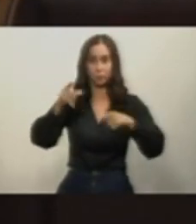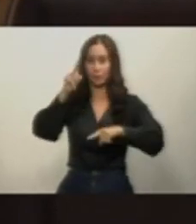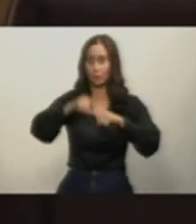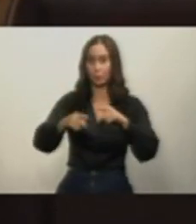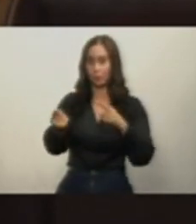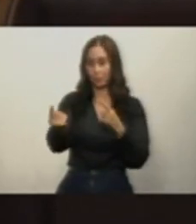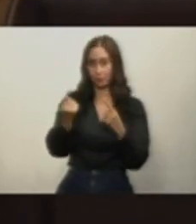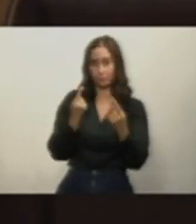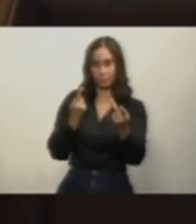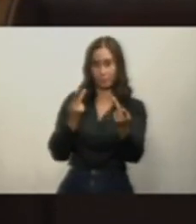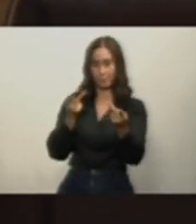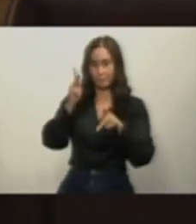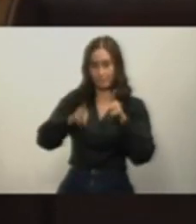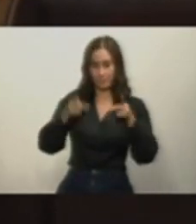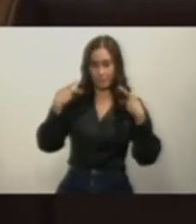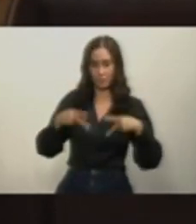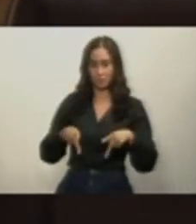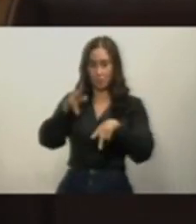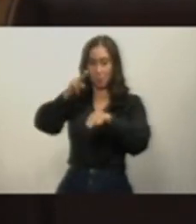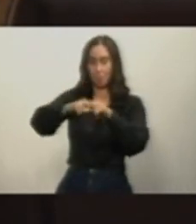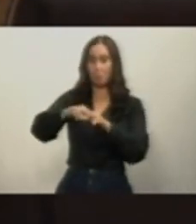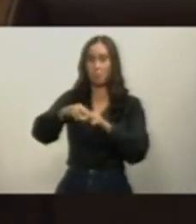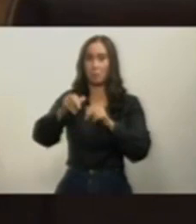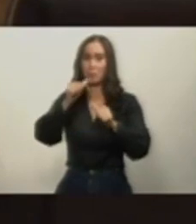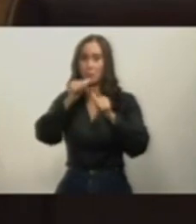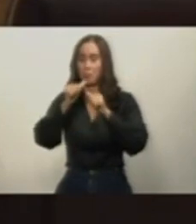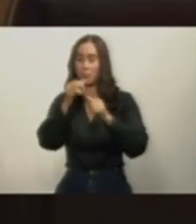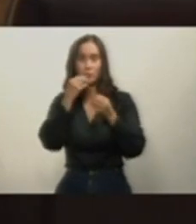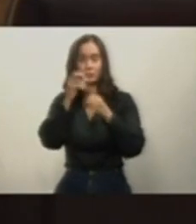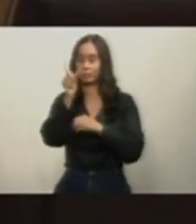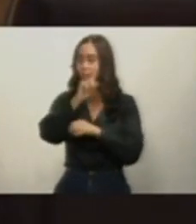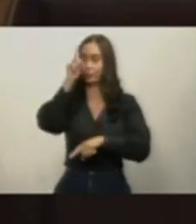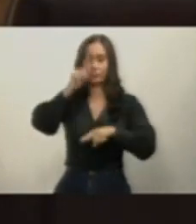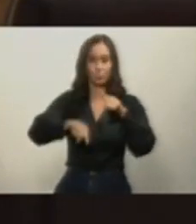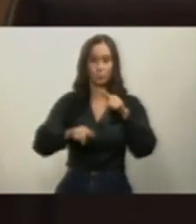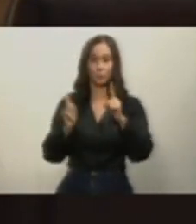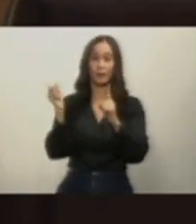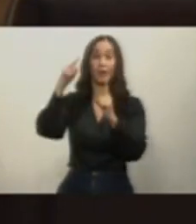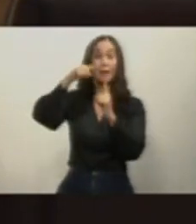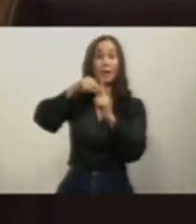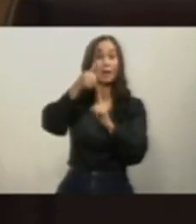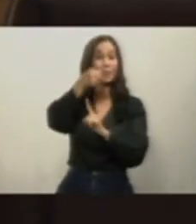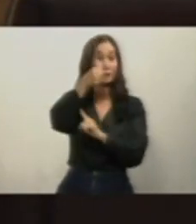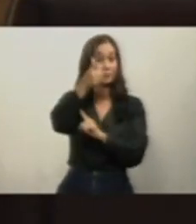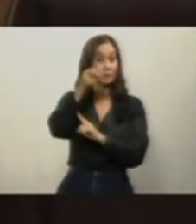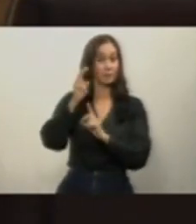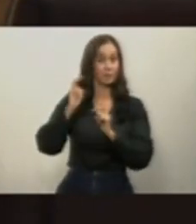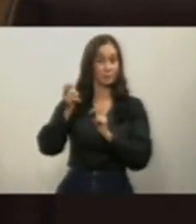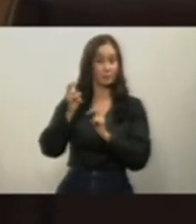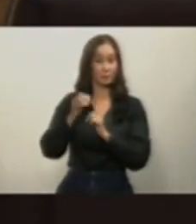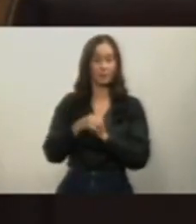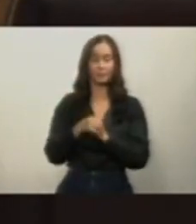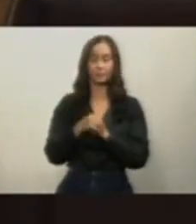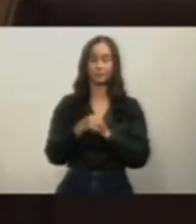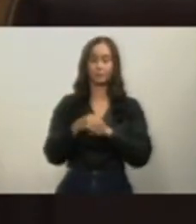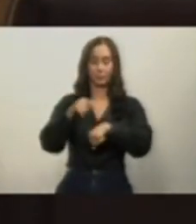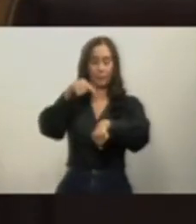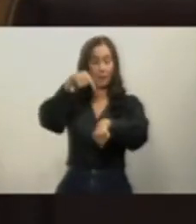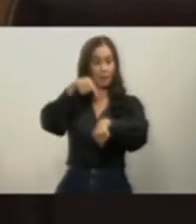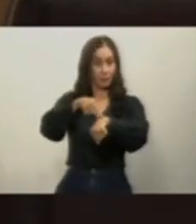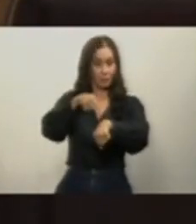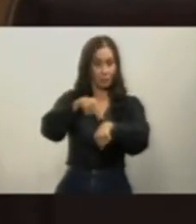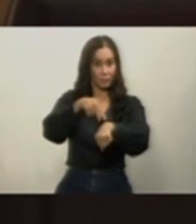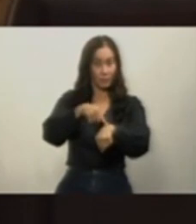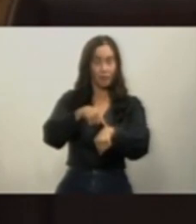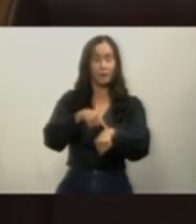clientes que consuman en sus instalaciones hasta el 10 de enero texto durante el horario del toque de queda